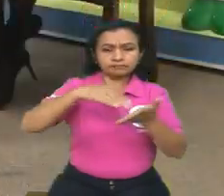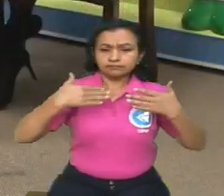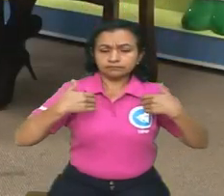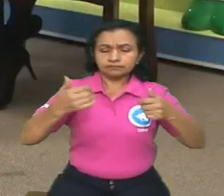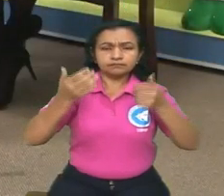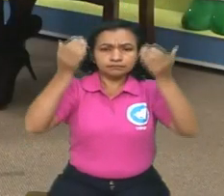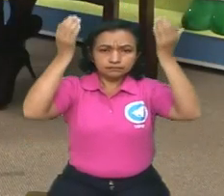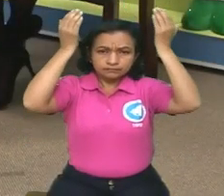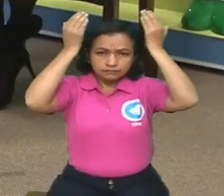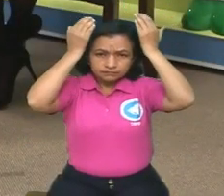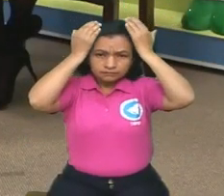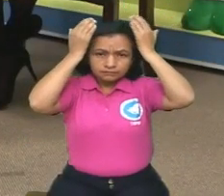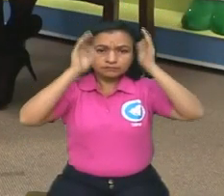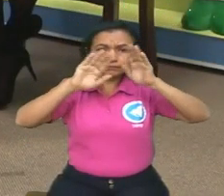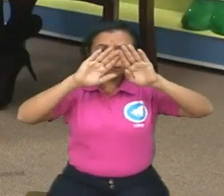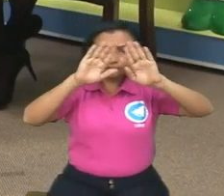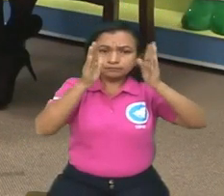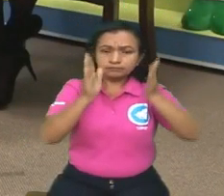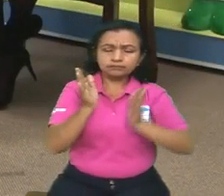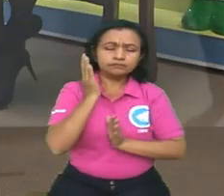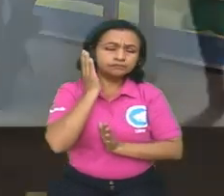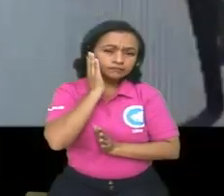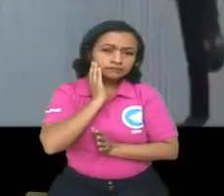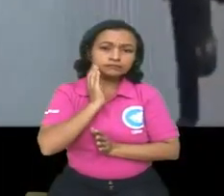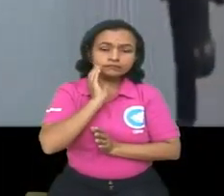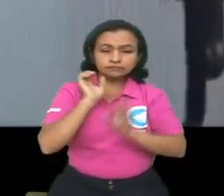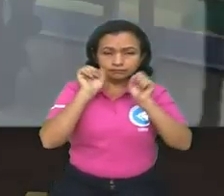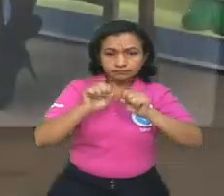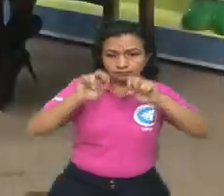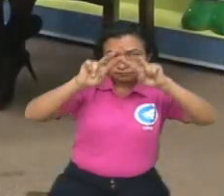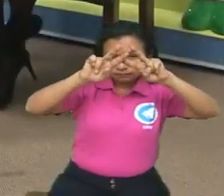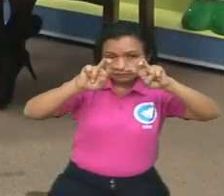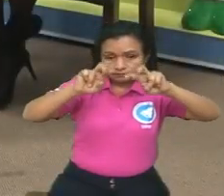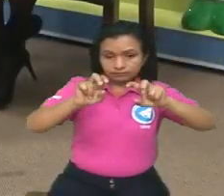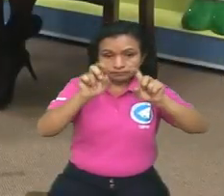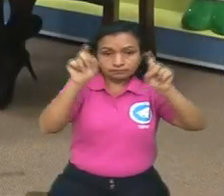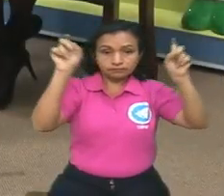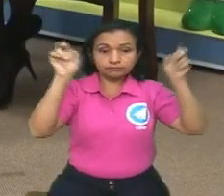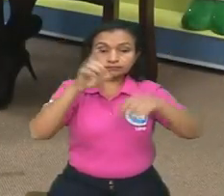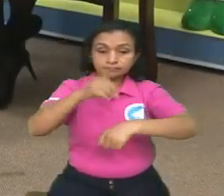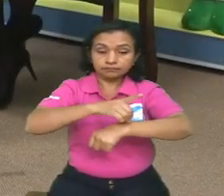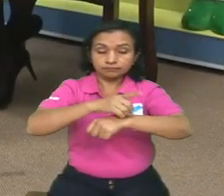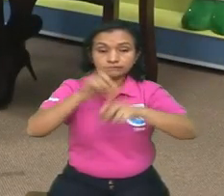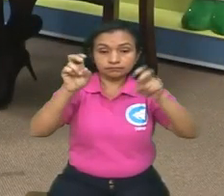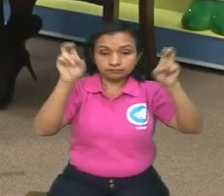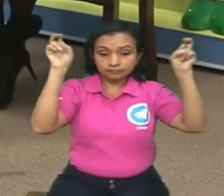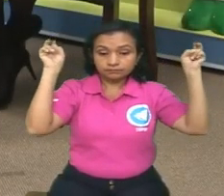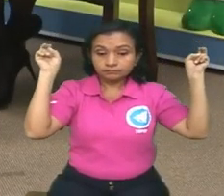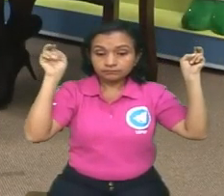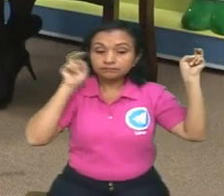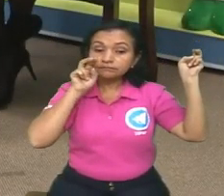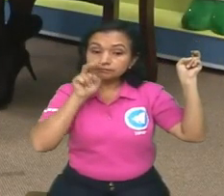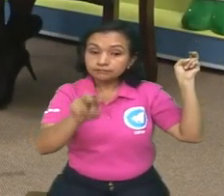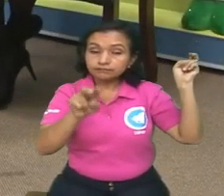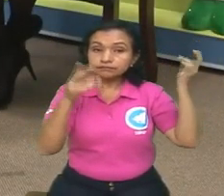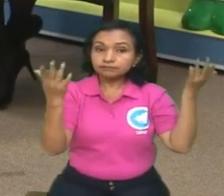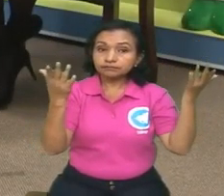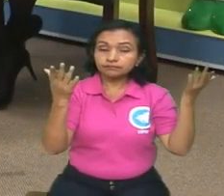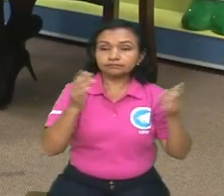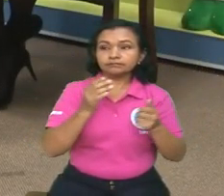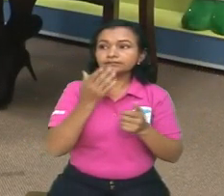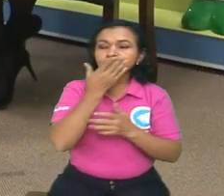buenas, con mucha experiencia, que lo pueden realizar, y siempre que corresponde anual. Cuando